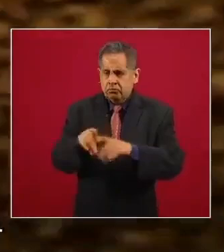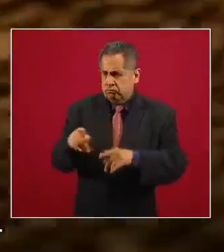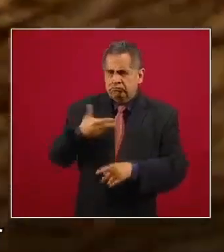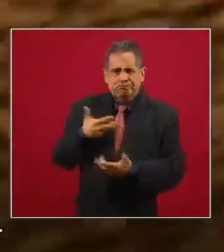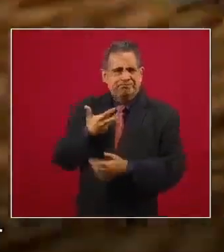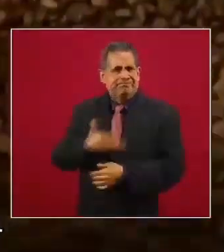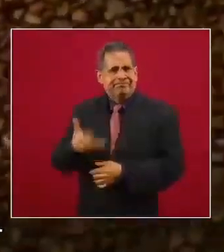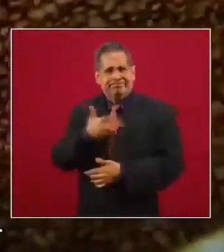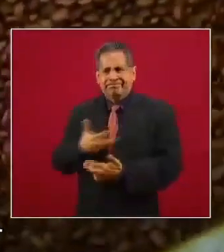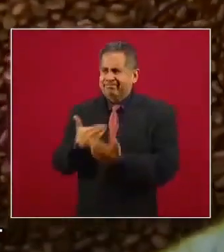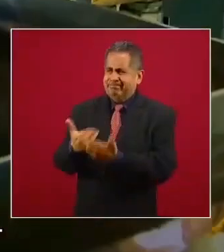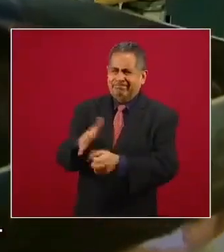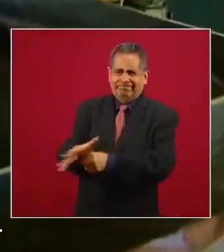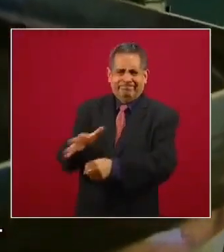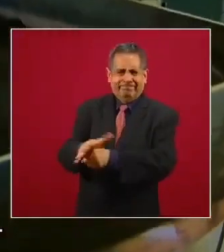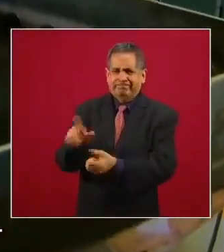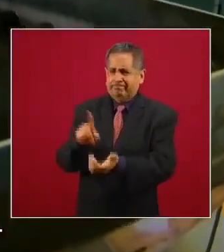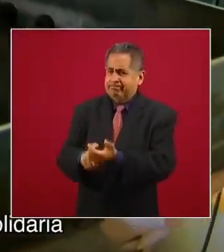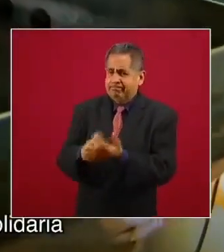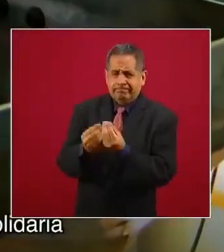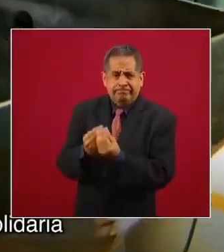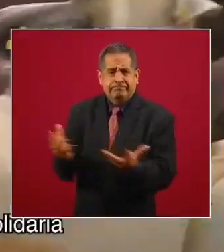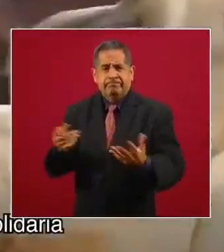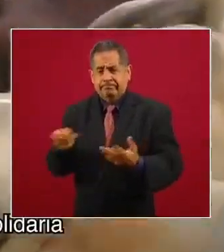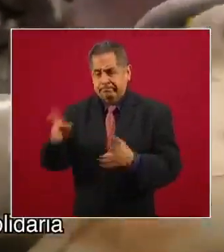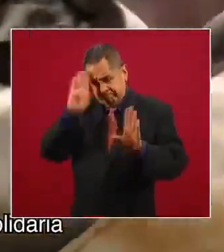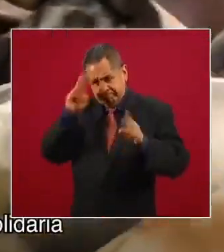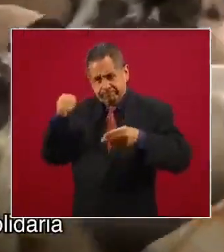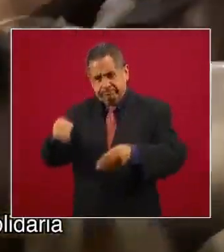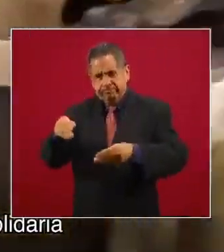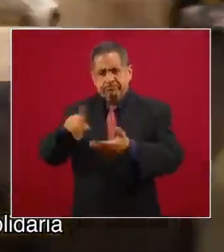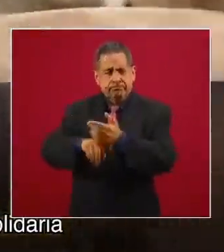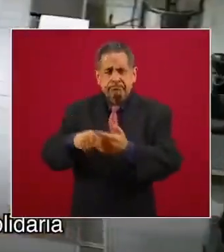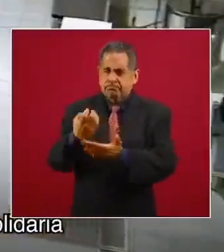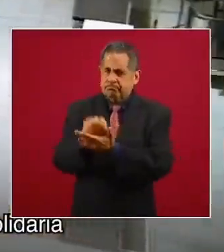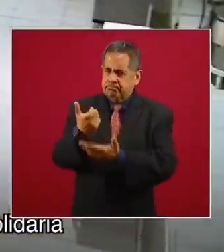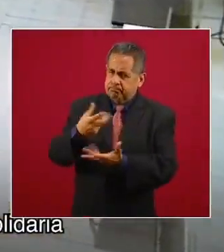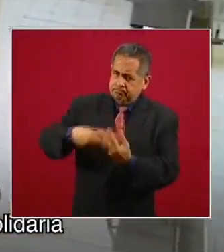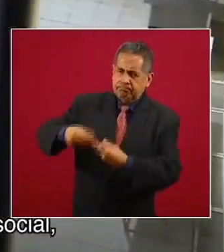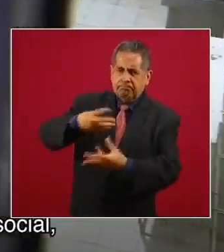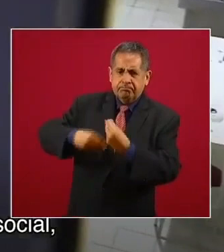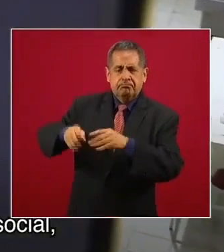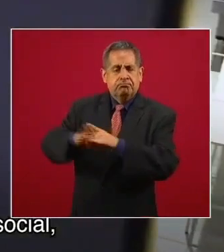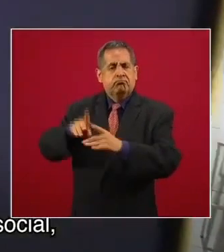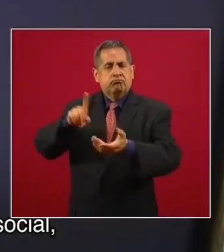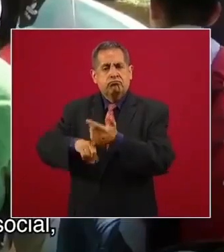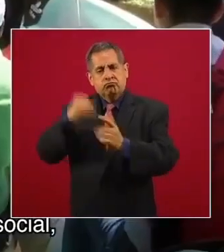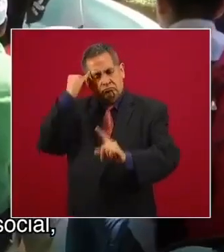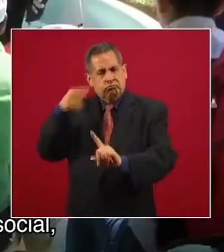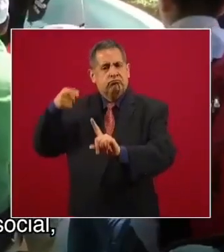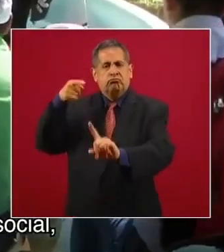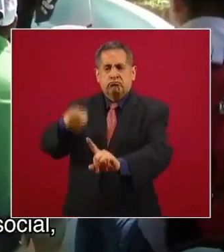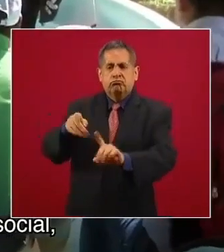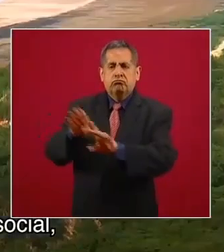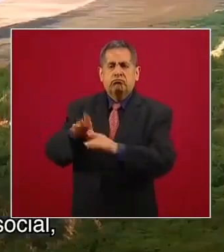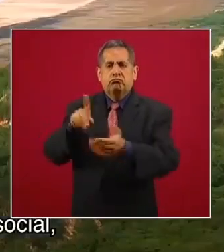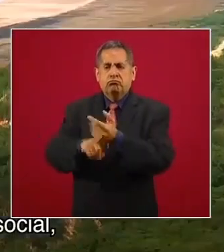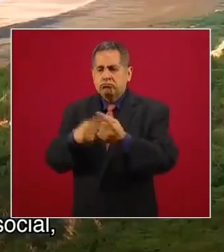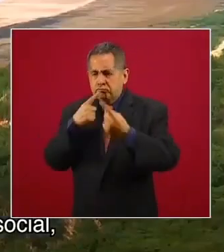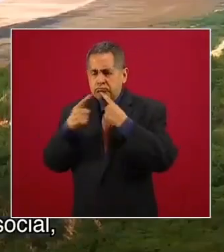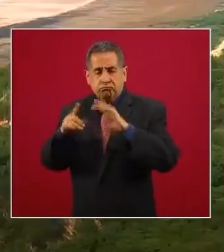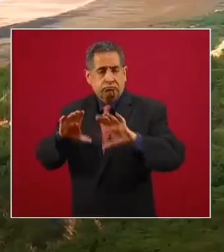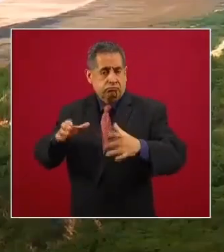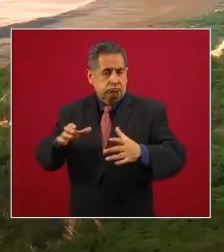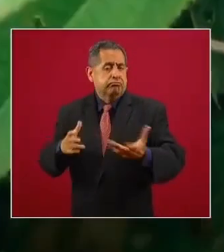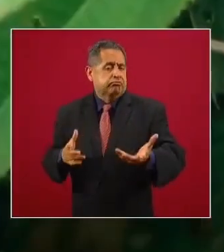y recursos de la región y sus habitantes. Se orienta a fortalecer la economía social y solidaria y a equilibrar los componentes económico y